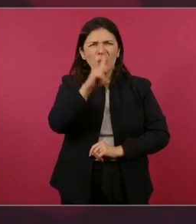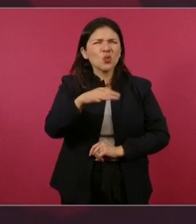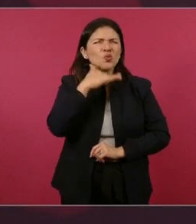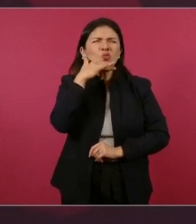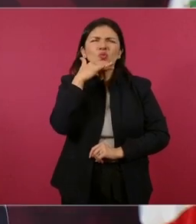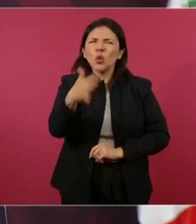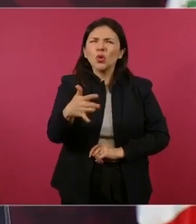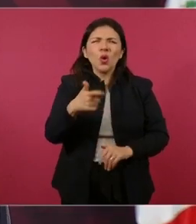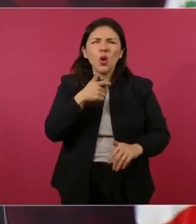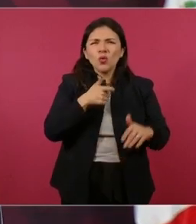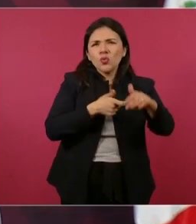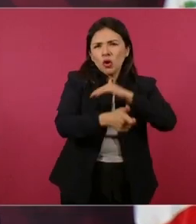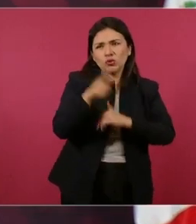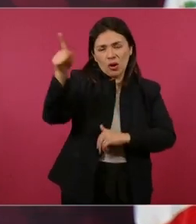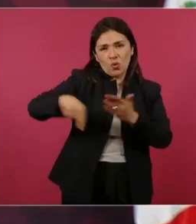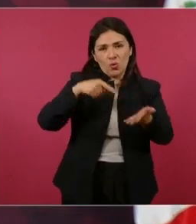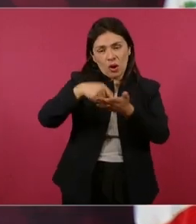en Cuba,